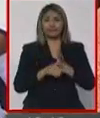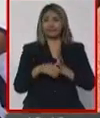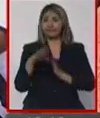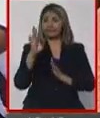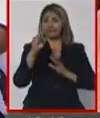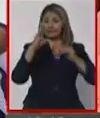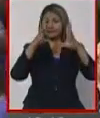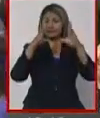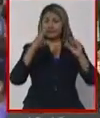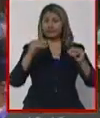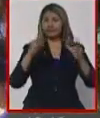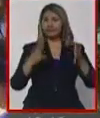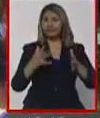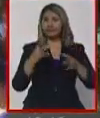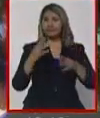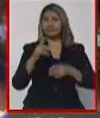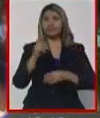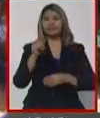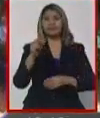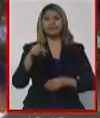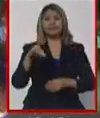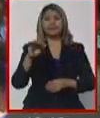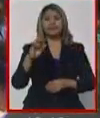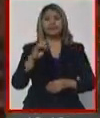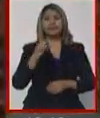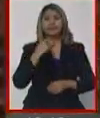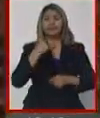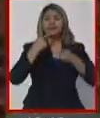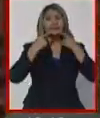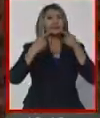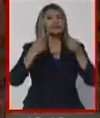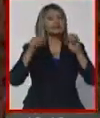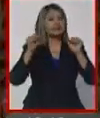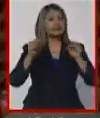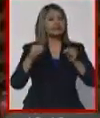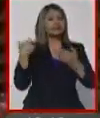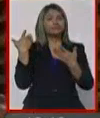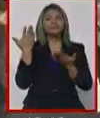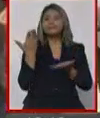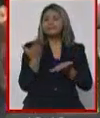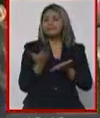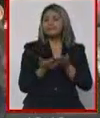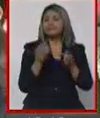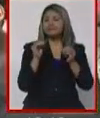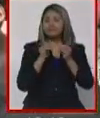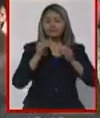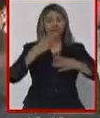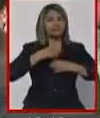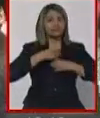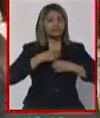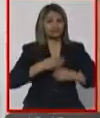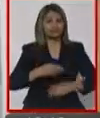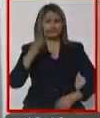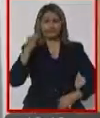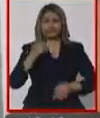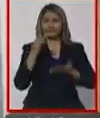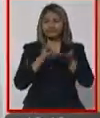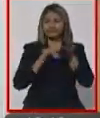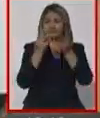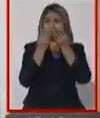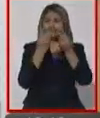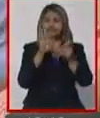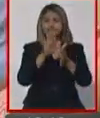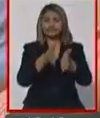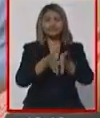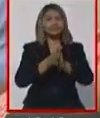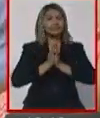de 7 educadores de tapiarse, los maestros urbanos anuncian que se podrían venir más medidas de presión si no se da solución